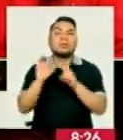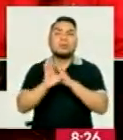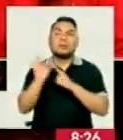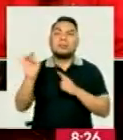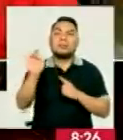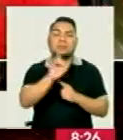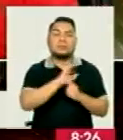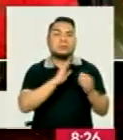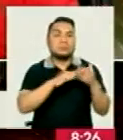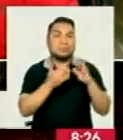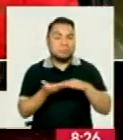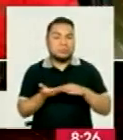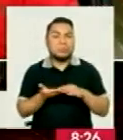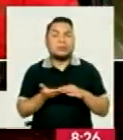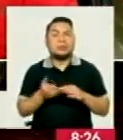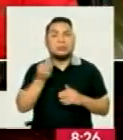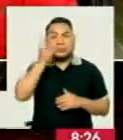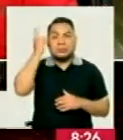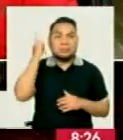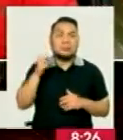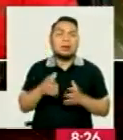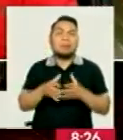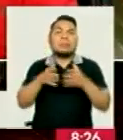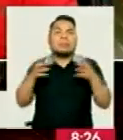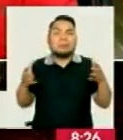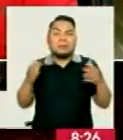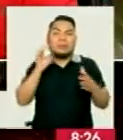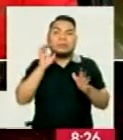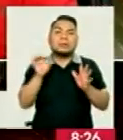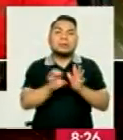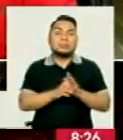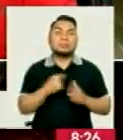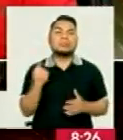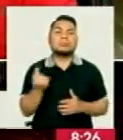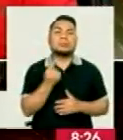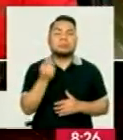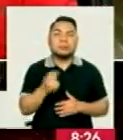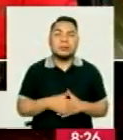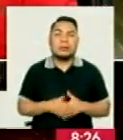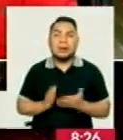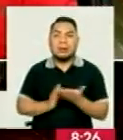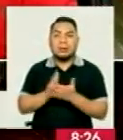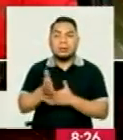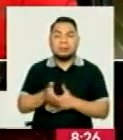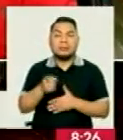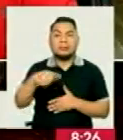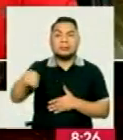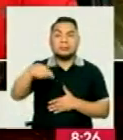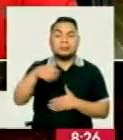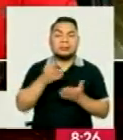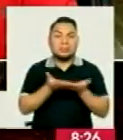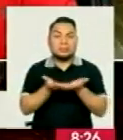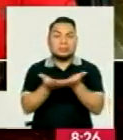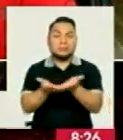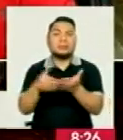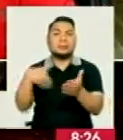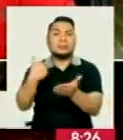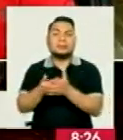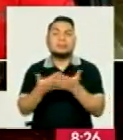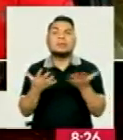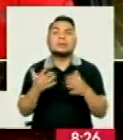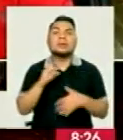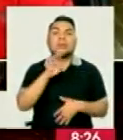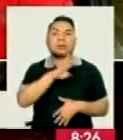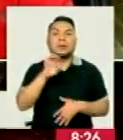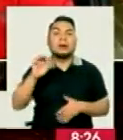de comunidades nativas es en un gran número. Por ejemplo, solamente a través de los PIAs y tambos llegamos a más de